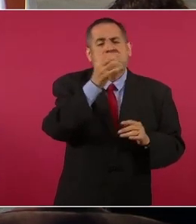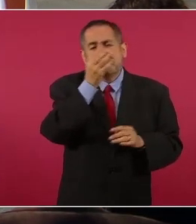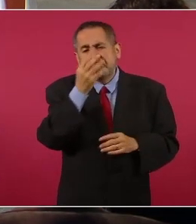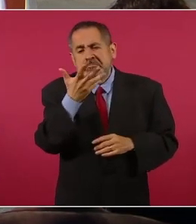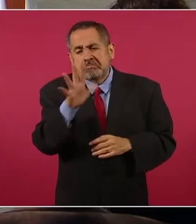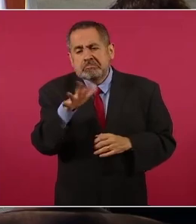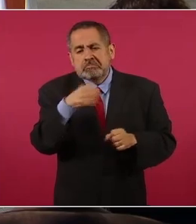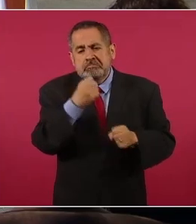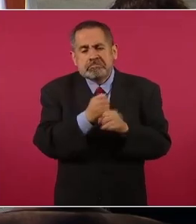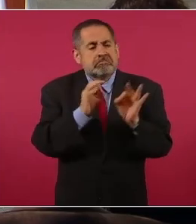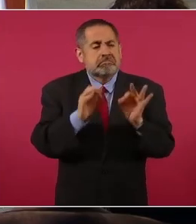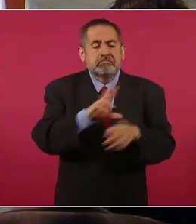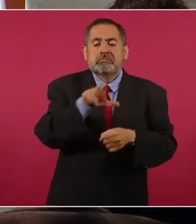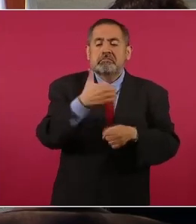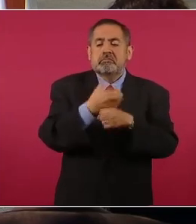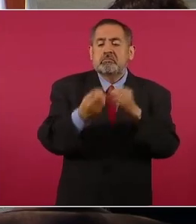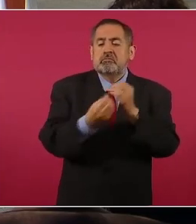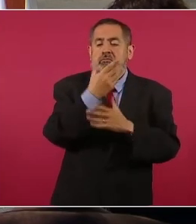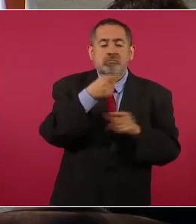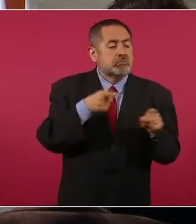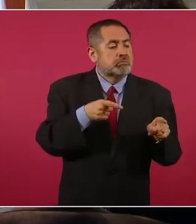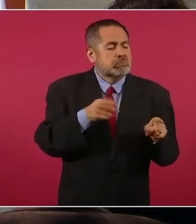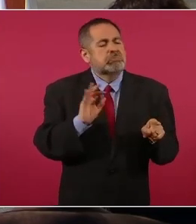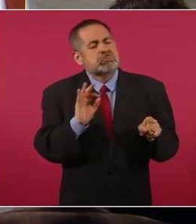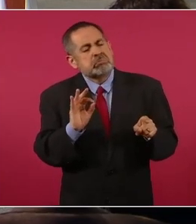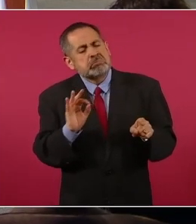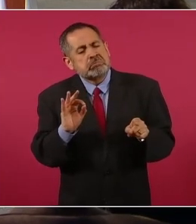10 años de la República restaurada